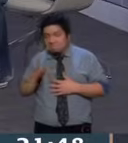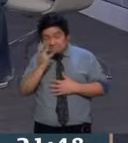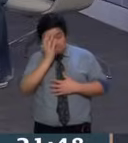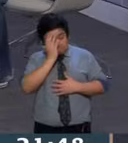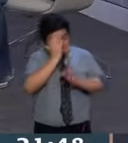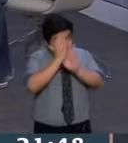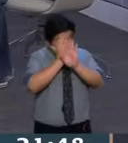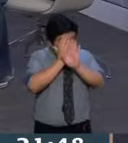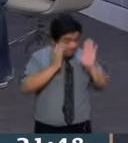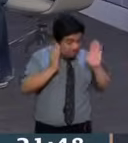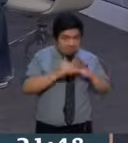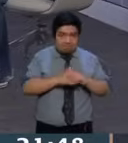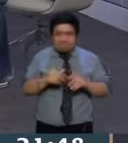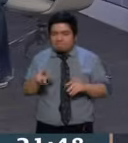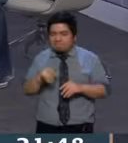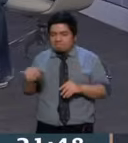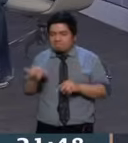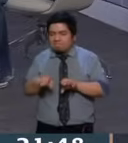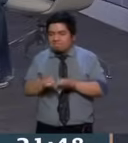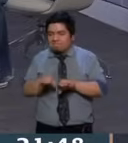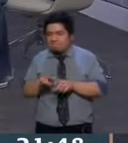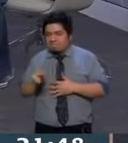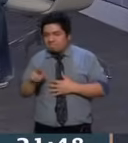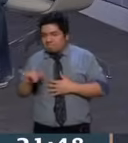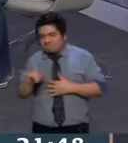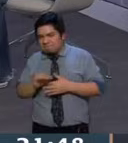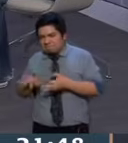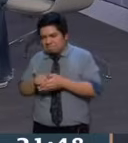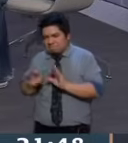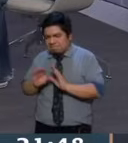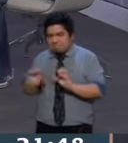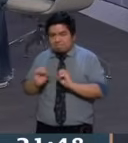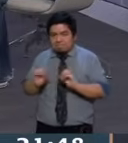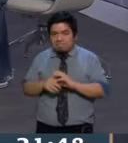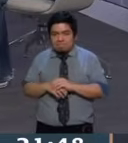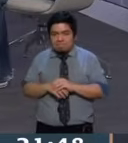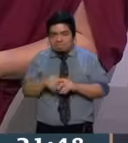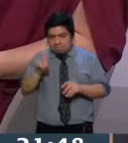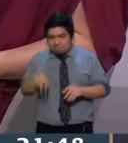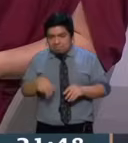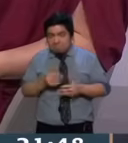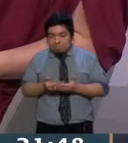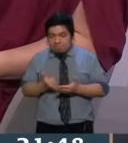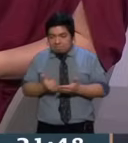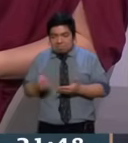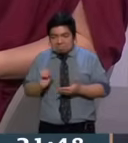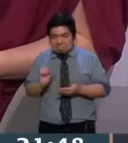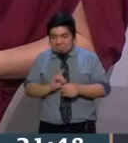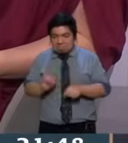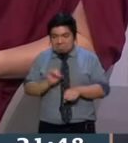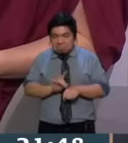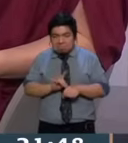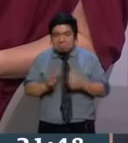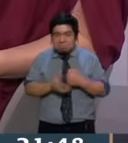que tengo por eso, memoria. cuando pintaron su O mural sea, de ni con el PRI ni a la esquina, sí, bueno, ya sí. tiene más tiempo, como y yo unos estaba 6 ese meses. día cuando lo develamos. Hasta antes y de a mí ese me día, denunció